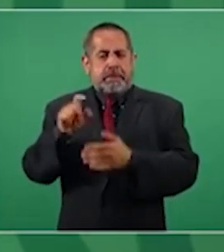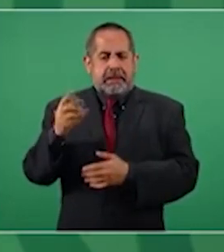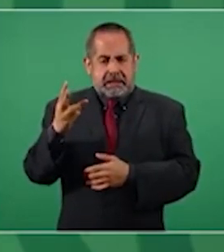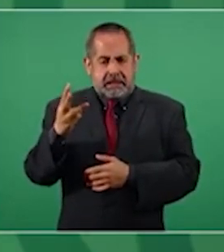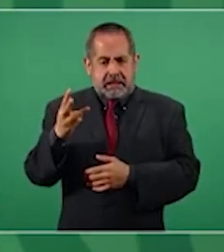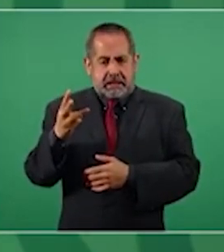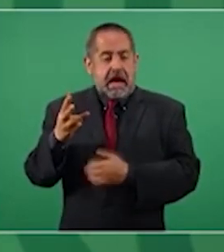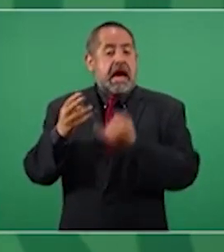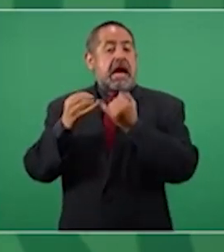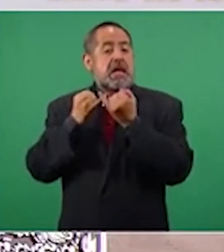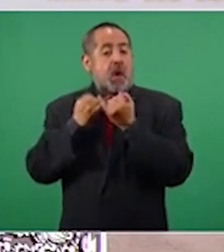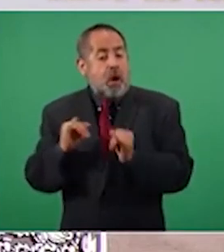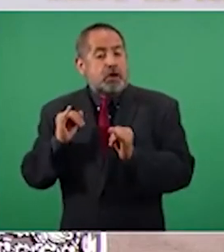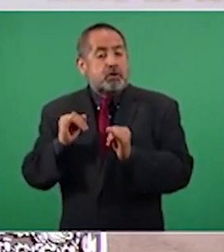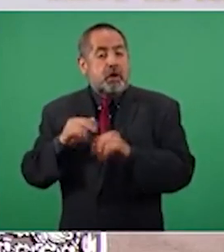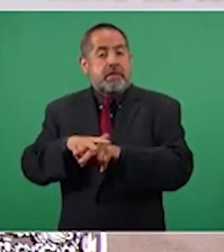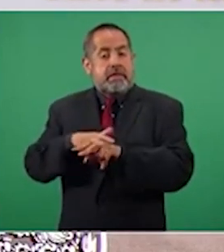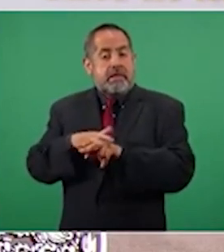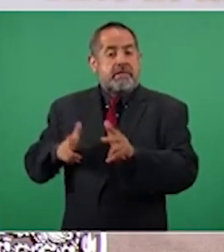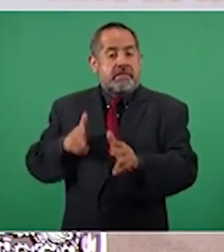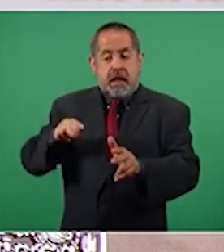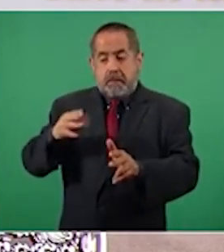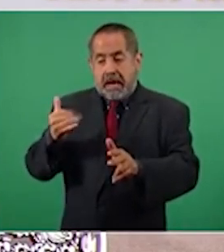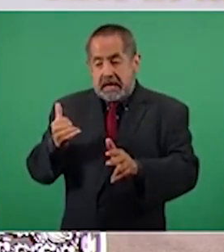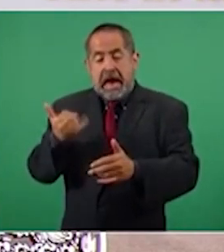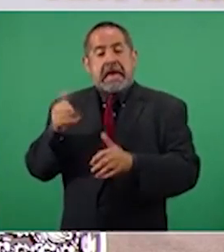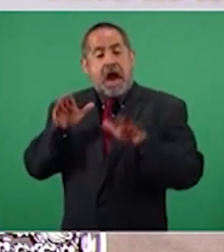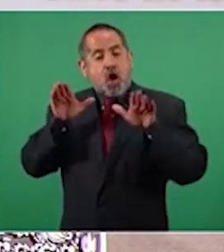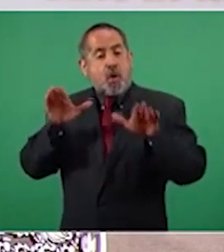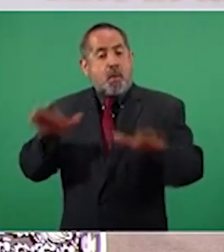2023 inauguramos el Tren Maya y el aeropuerto de Tulum.